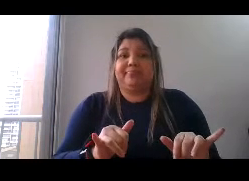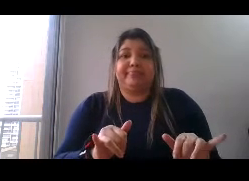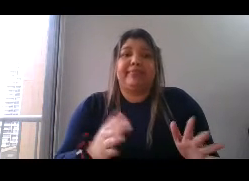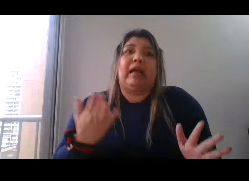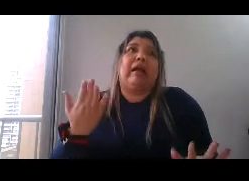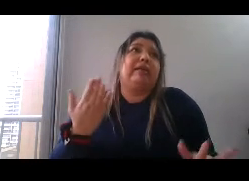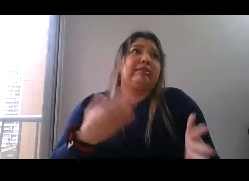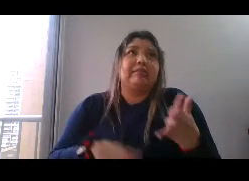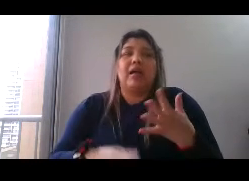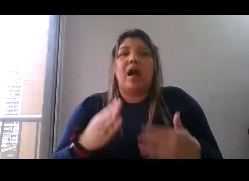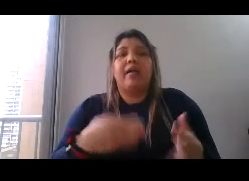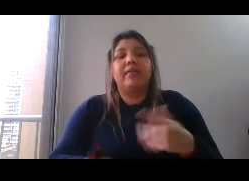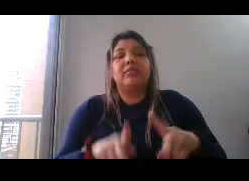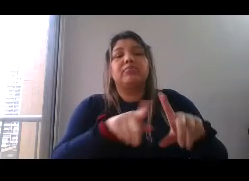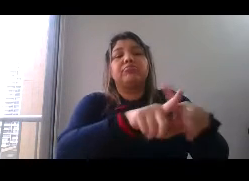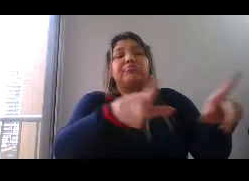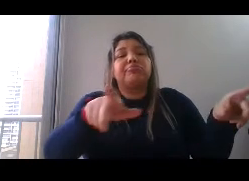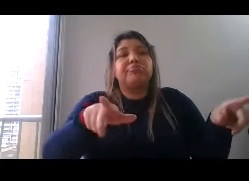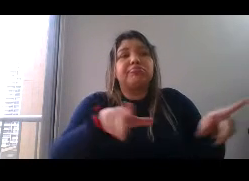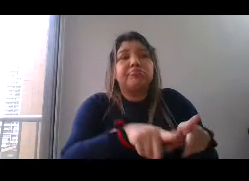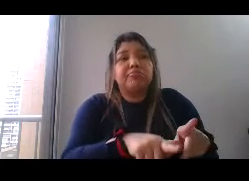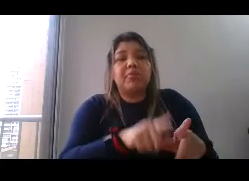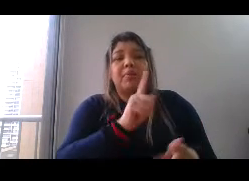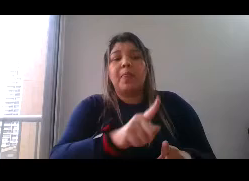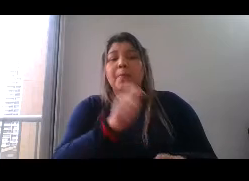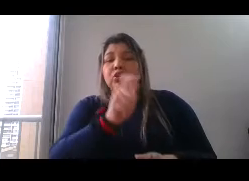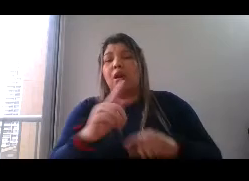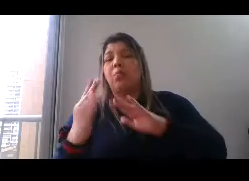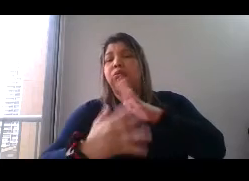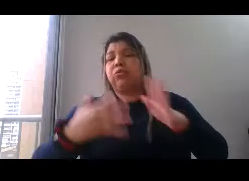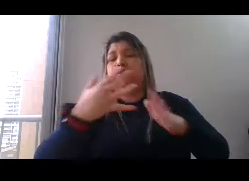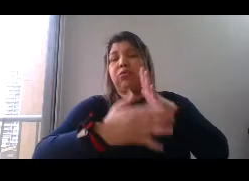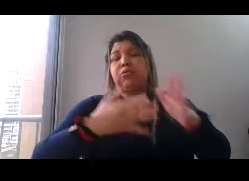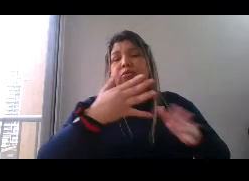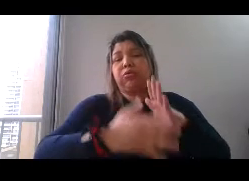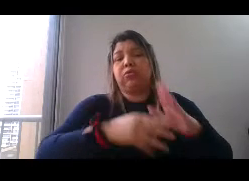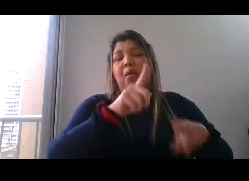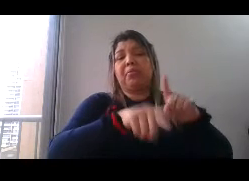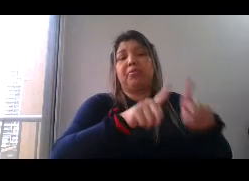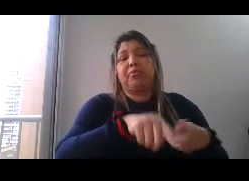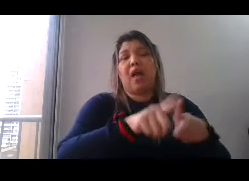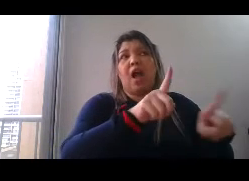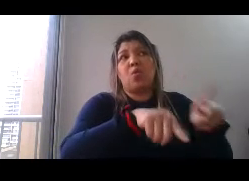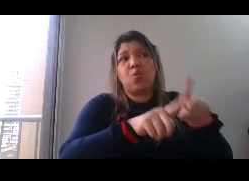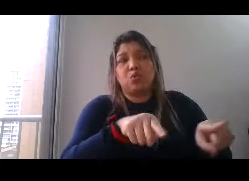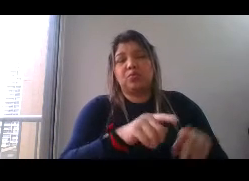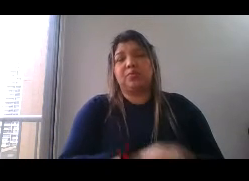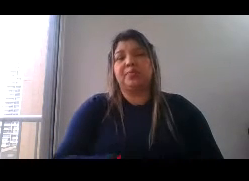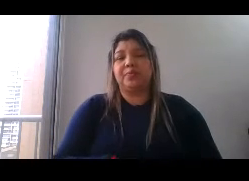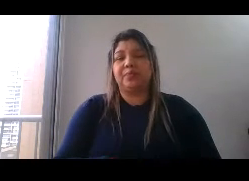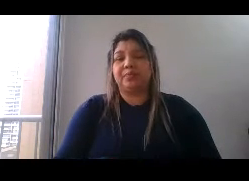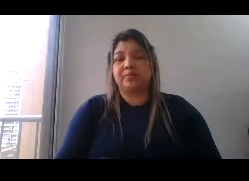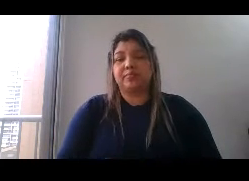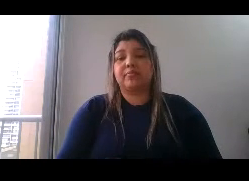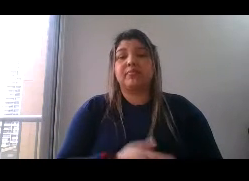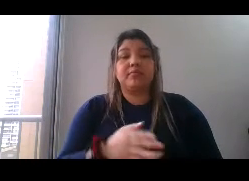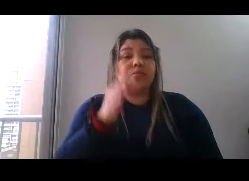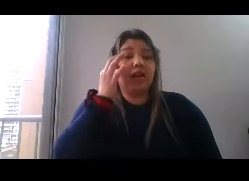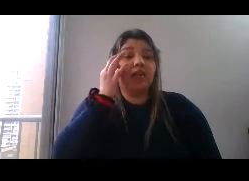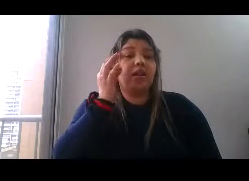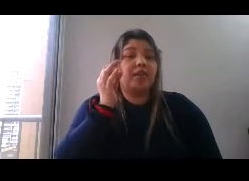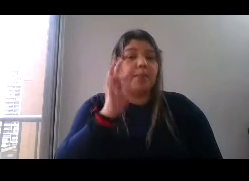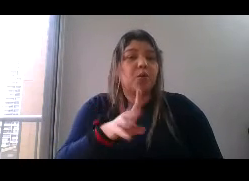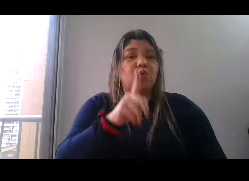áreas de hospitalización de varios pacientes. En ese caso, cuando tengamos esas áreas donde tengamos